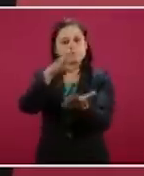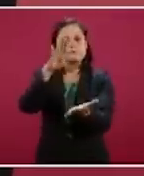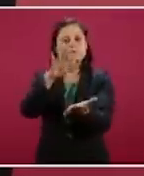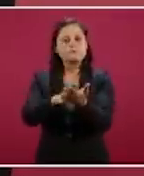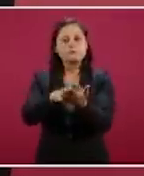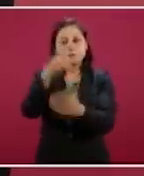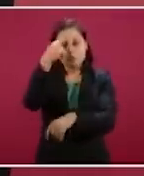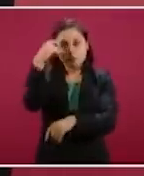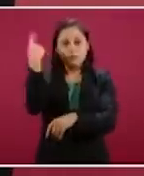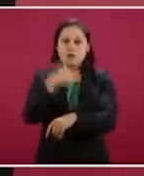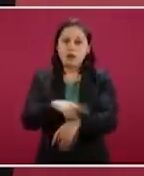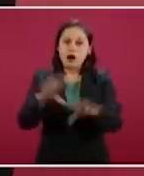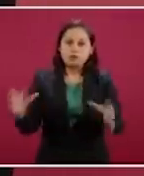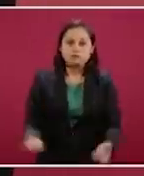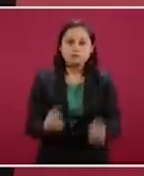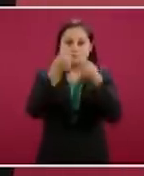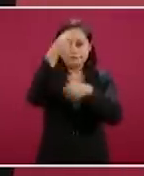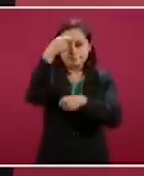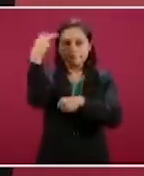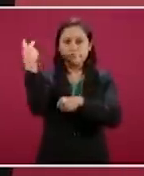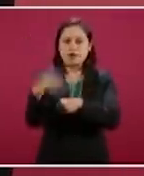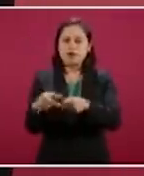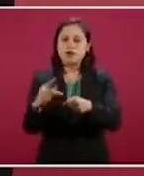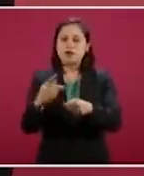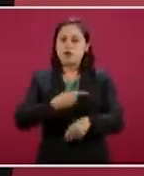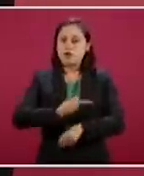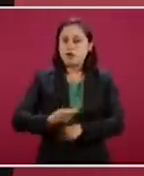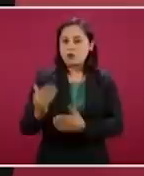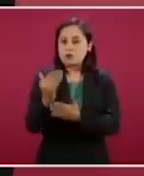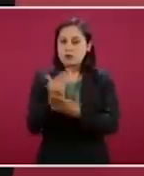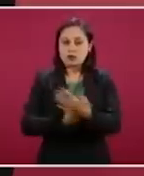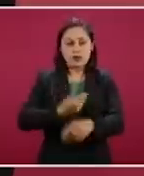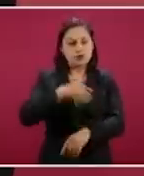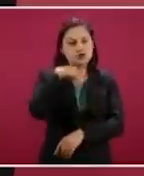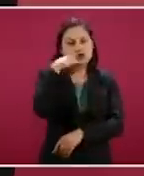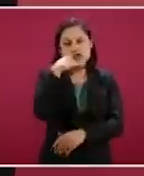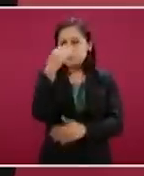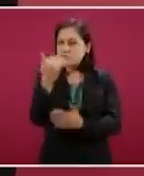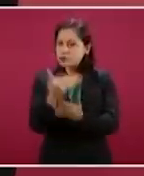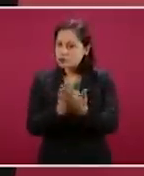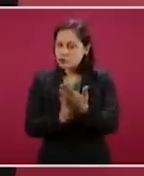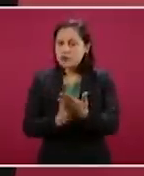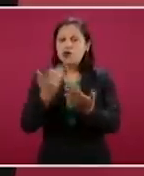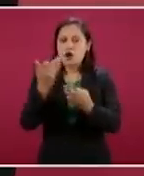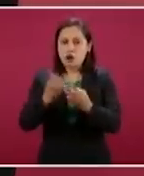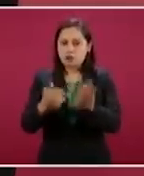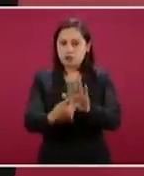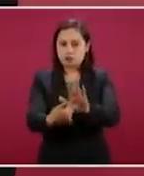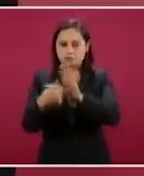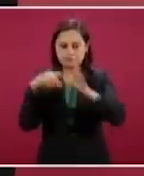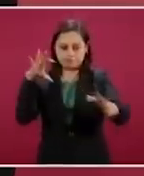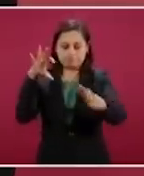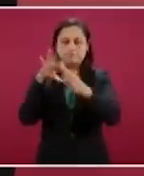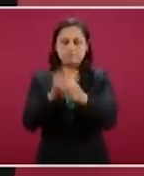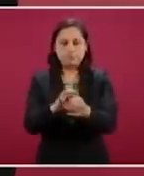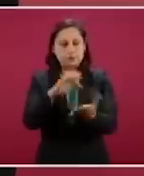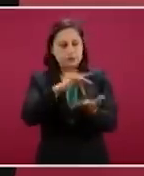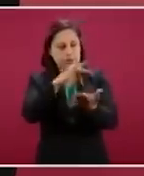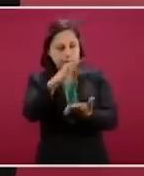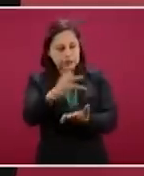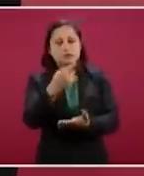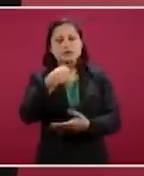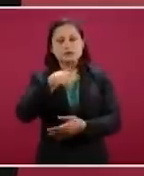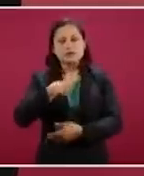competitivo, con mayor bienestar, menos pobreza y menos corrupción. Muchas gracias y aquí lo estaremos viendo con todos ustedes, dando